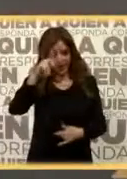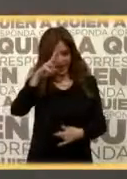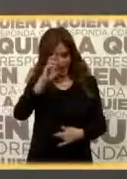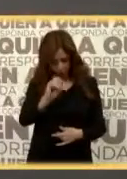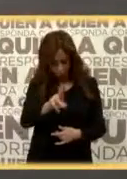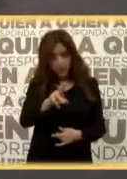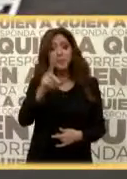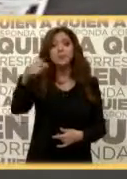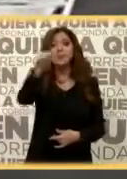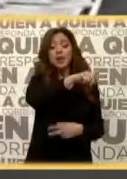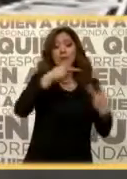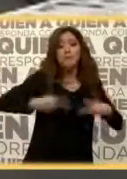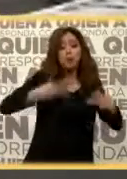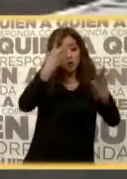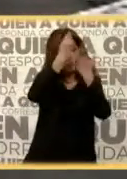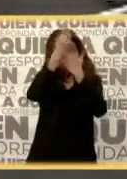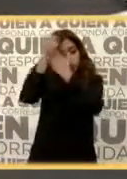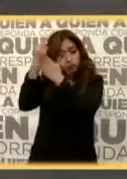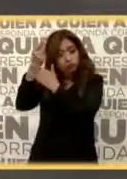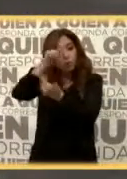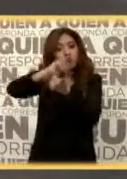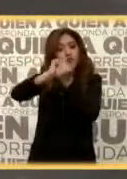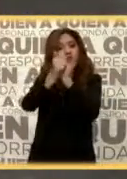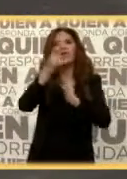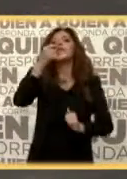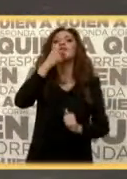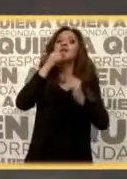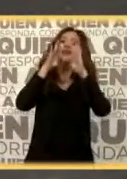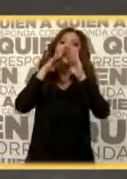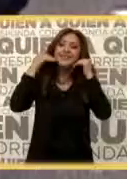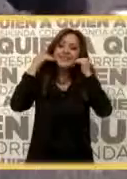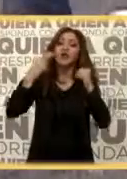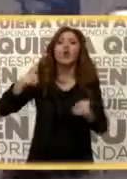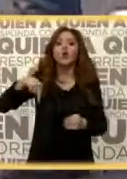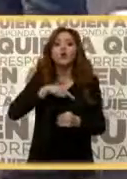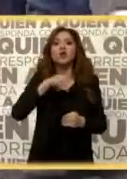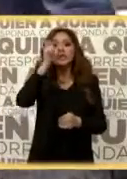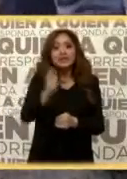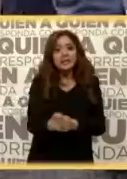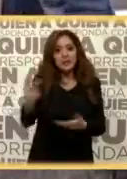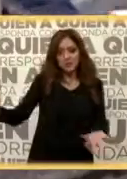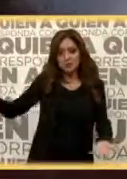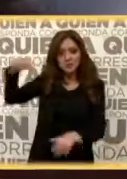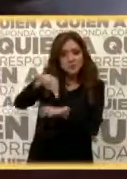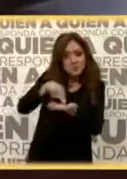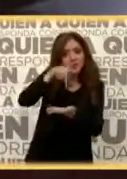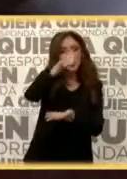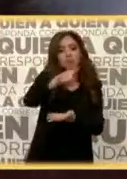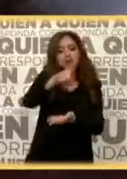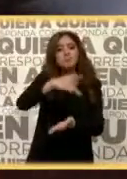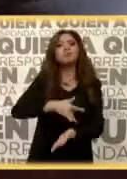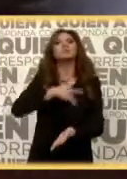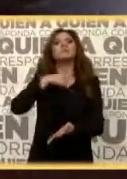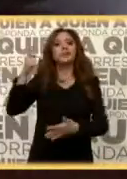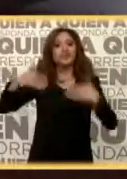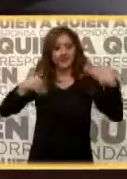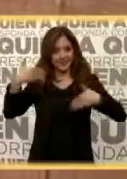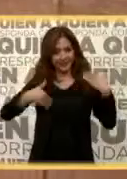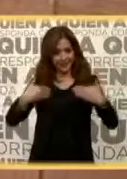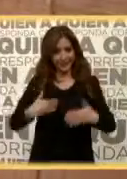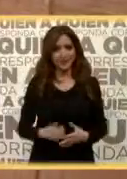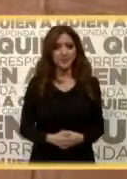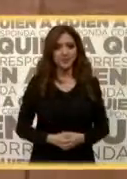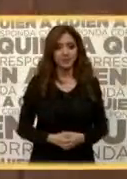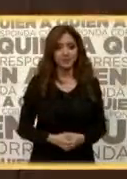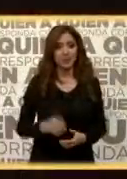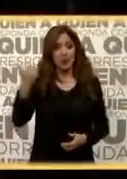Ellos nos ayudan a lograr sonrisas en los niños y nosotros les regalamos una experiencia totalmente divertida. Igual que el año pasado está Café